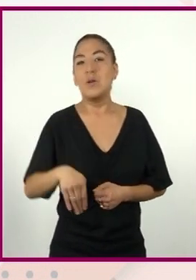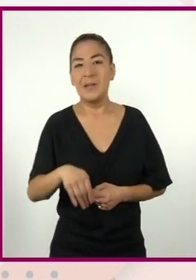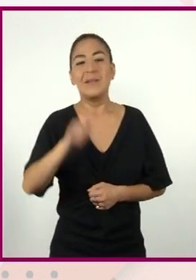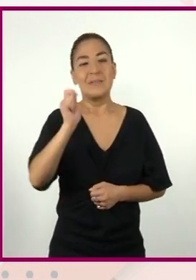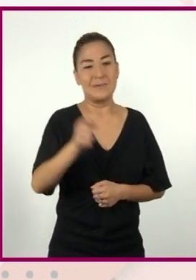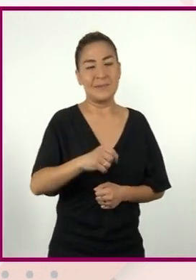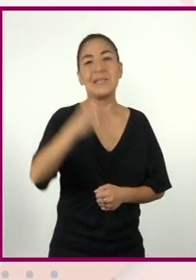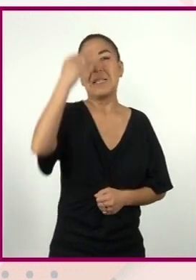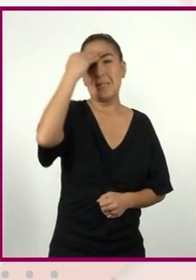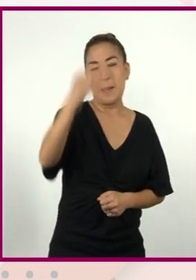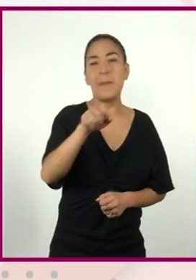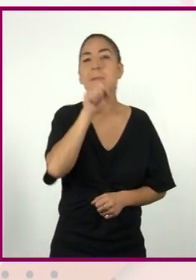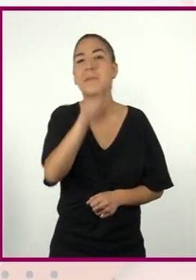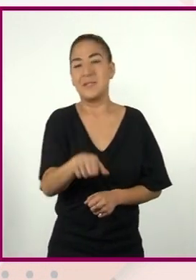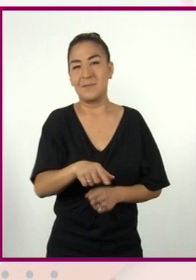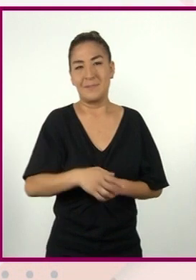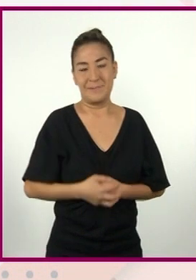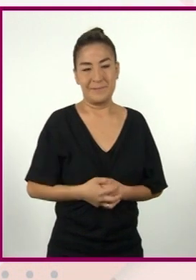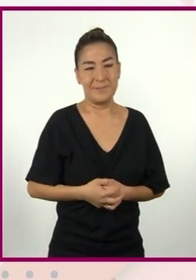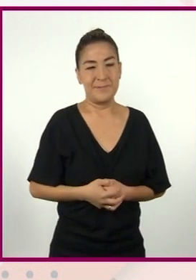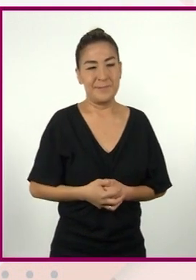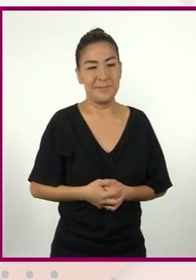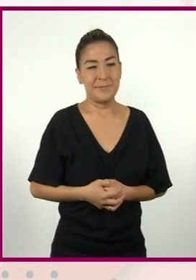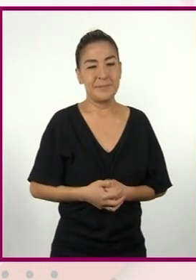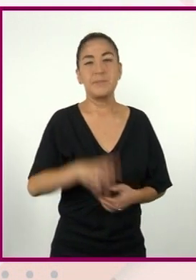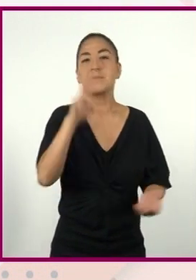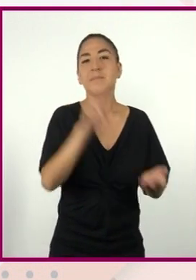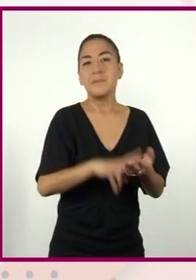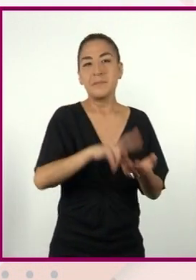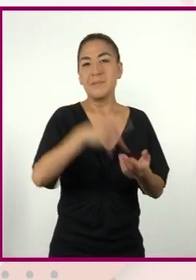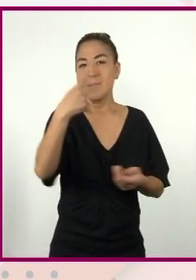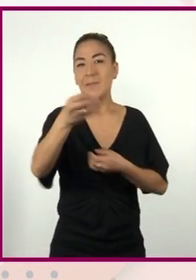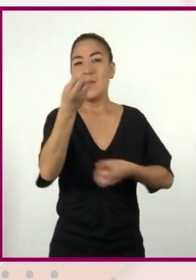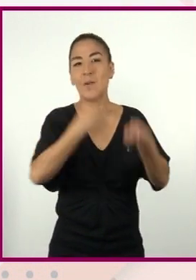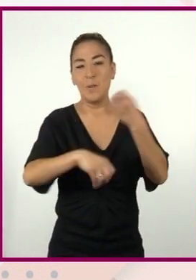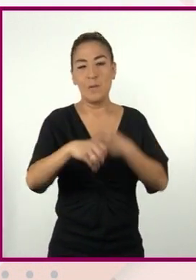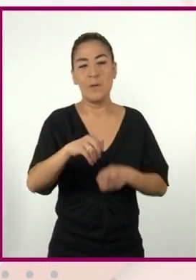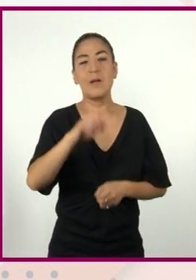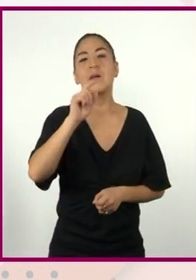pretérito perfecto simple. El valor de su obra,